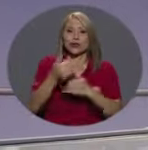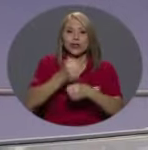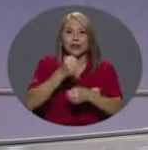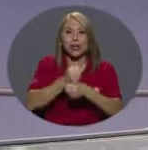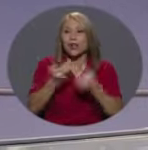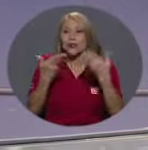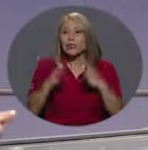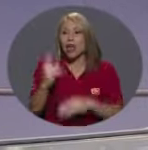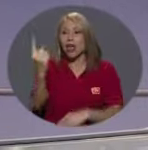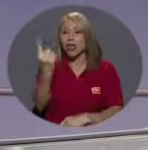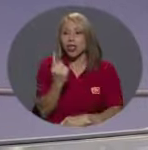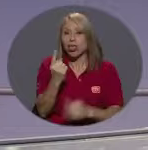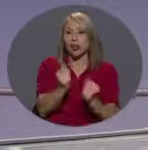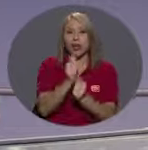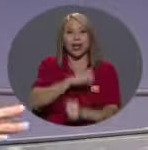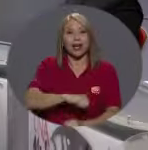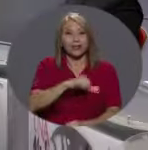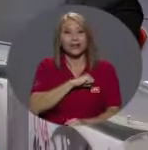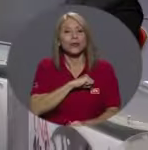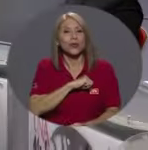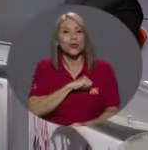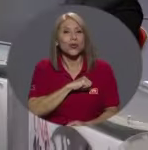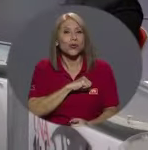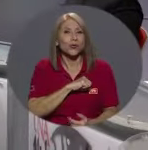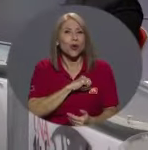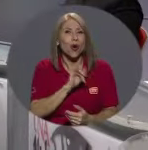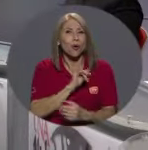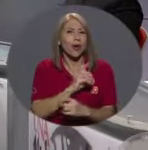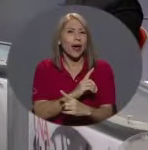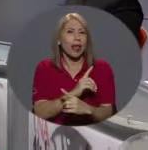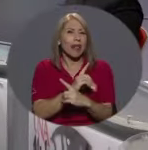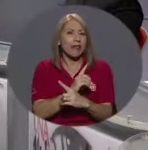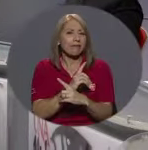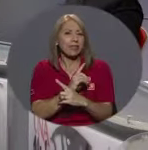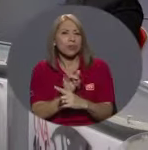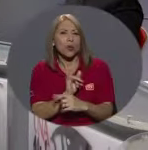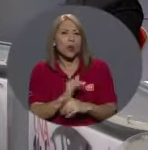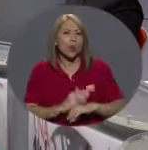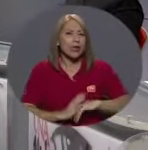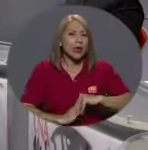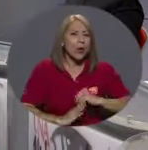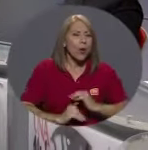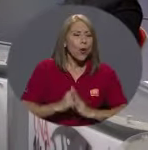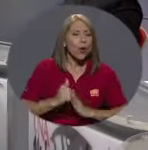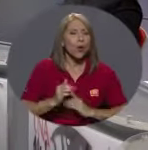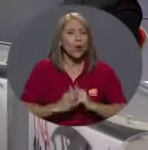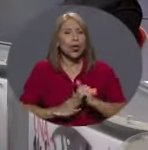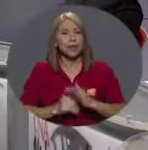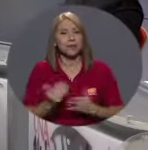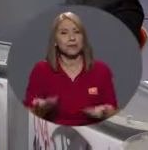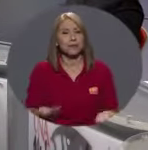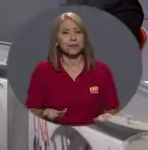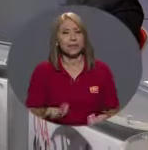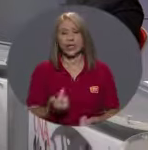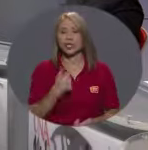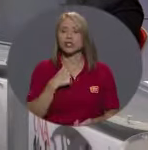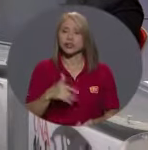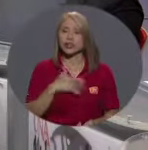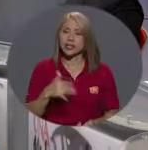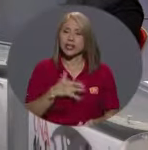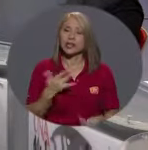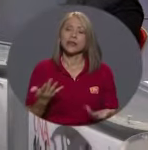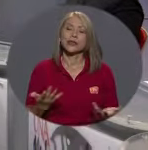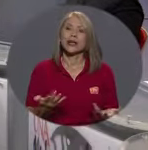llega inclusive con una actitud un tanto a la defensiva, incómoda, ¿verdad? Entonces, yo siento